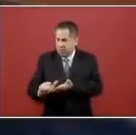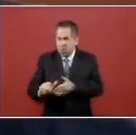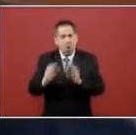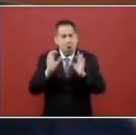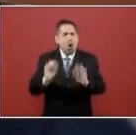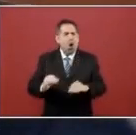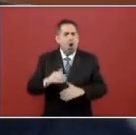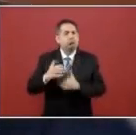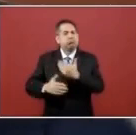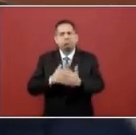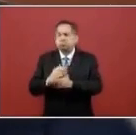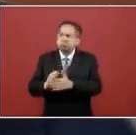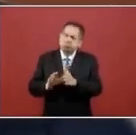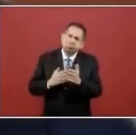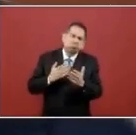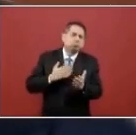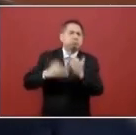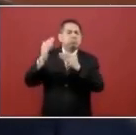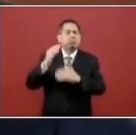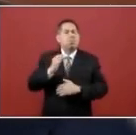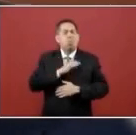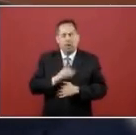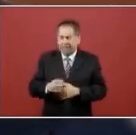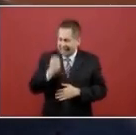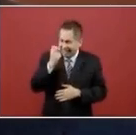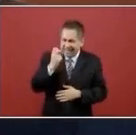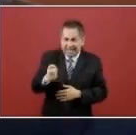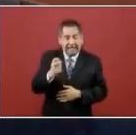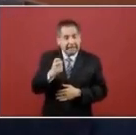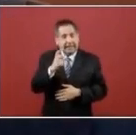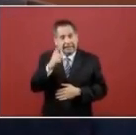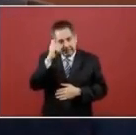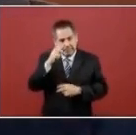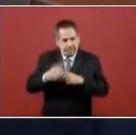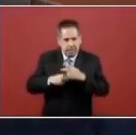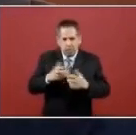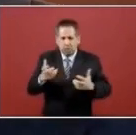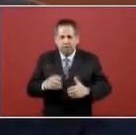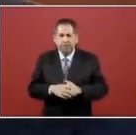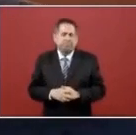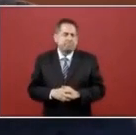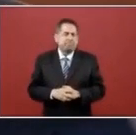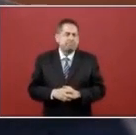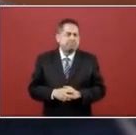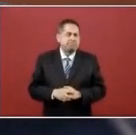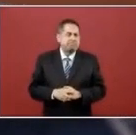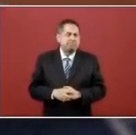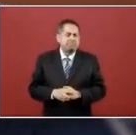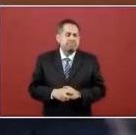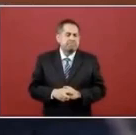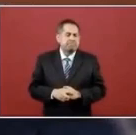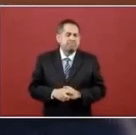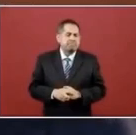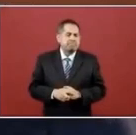sacar adelante a la empresa. Es el desafío que tenemos. Los